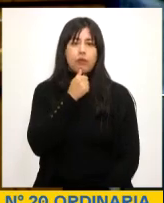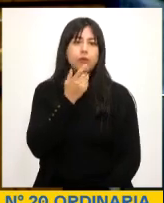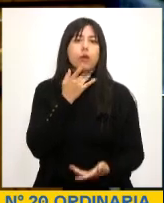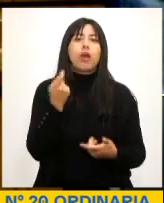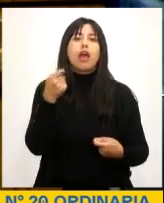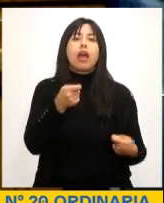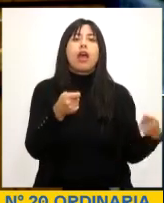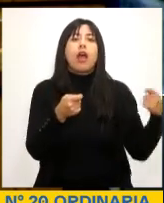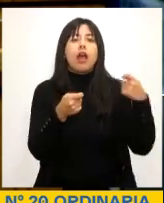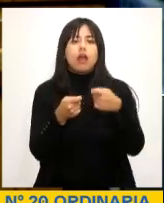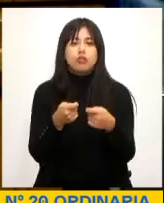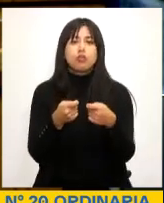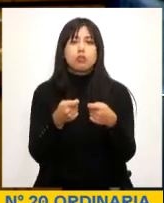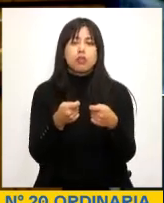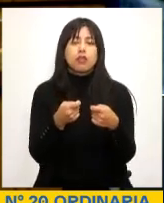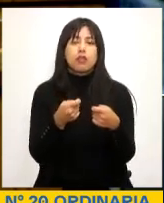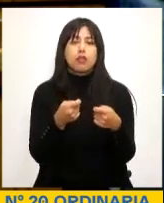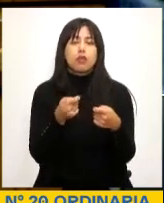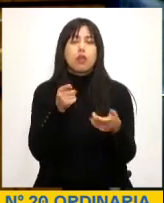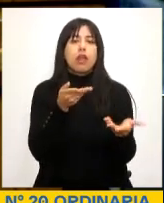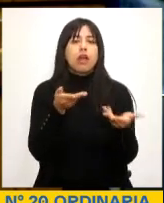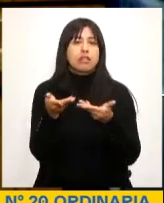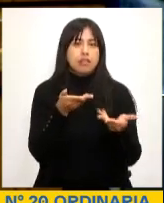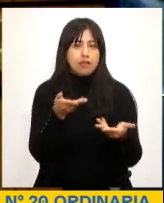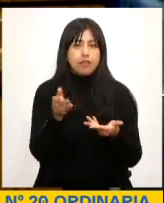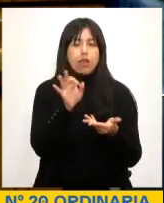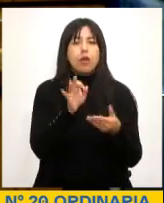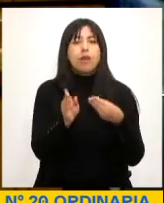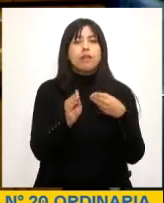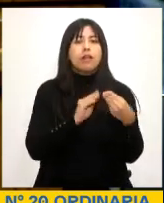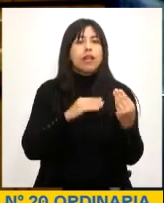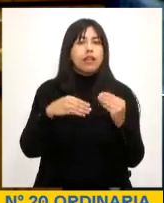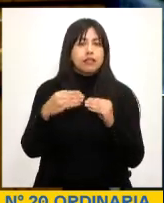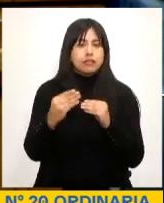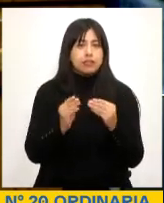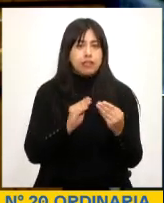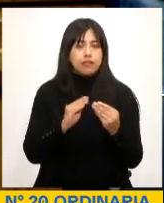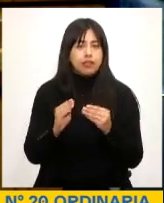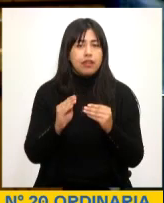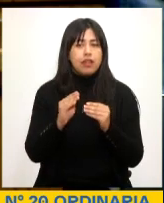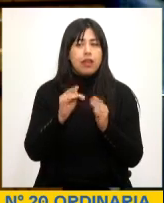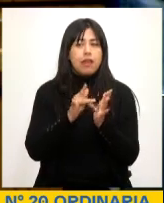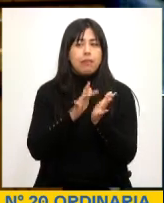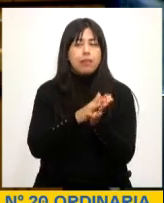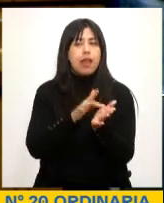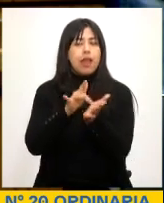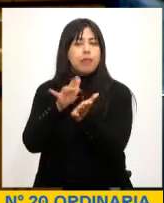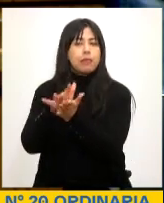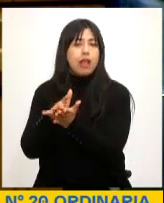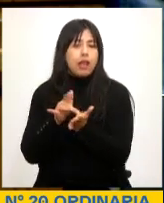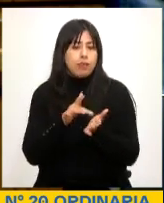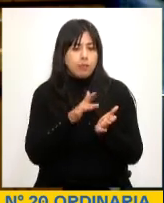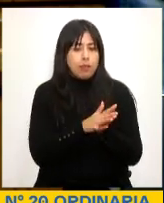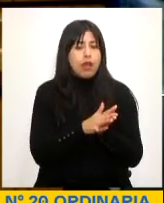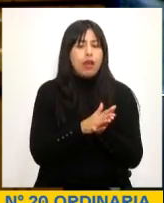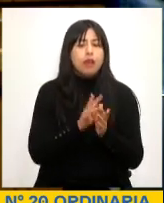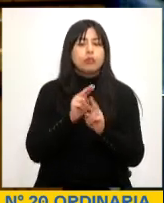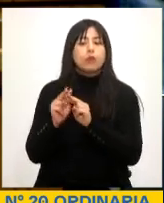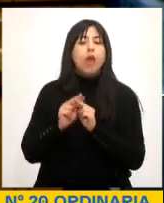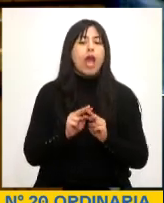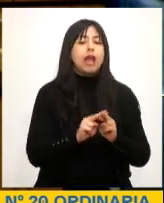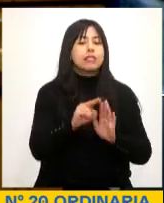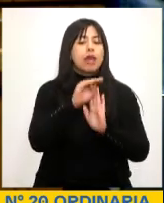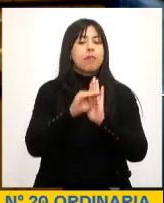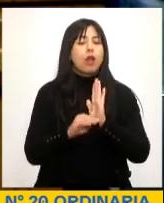subsidios a los servicios en que se desempeñan o el flexibilizar los plazos considerados para la implementación de los programas que permitan